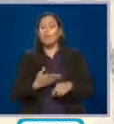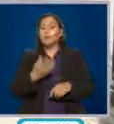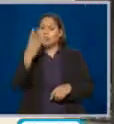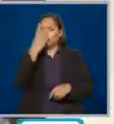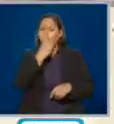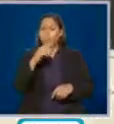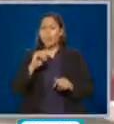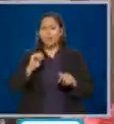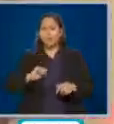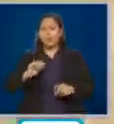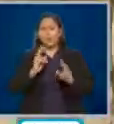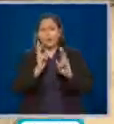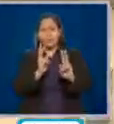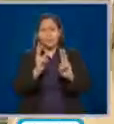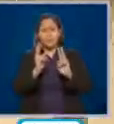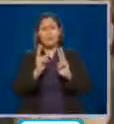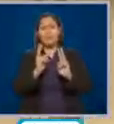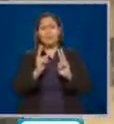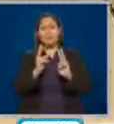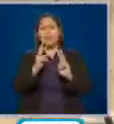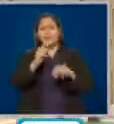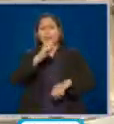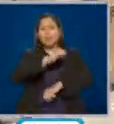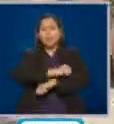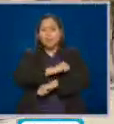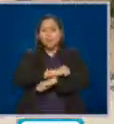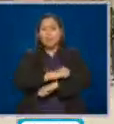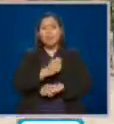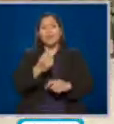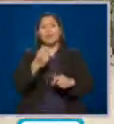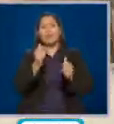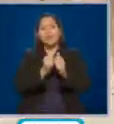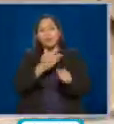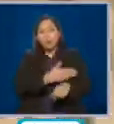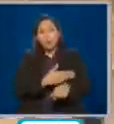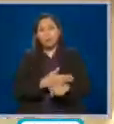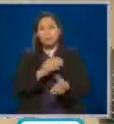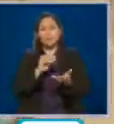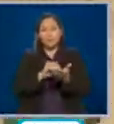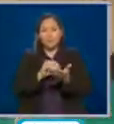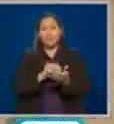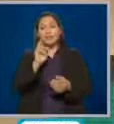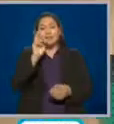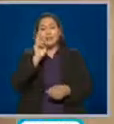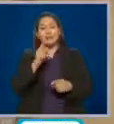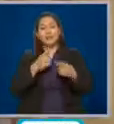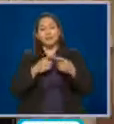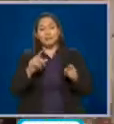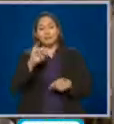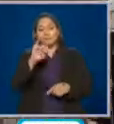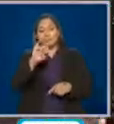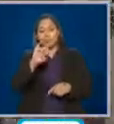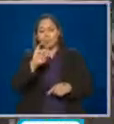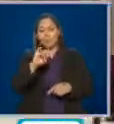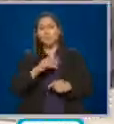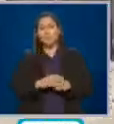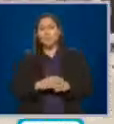las antiguas vecindades, ya hasta las ventanas, algunas con madera y todo, se ve distinto. No, sí, se